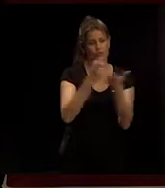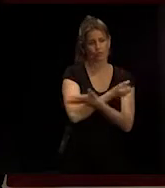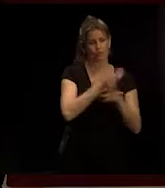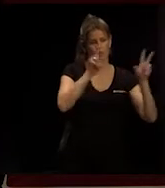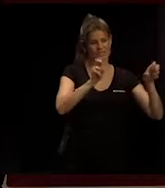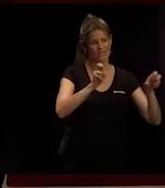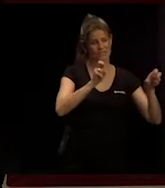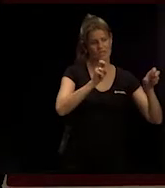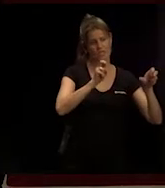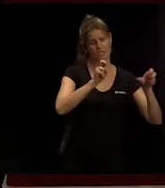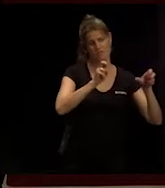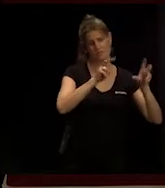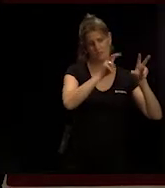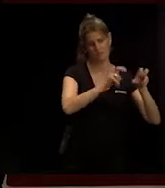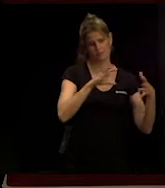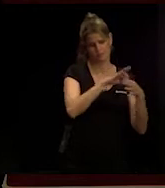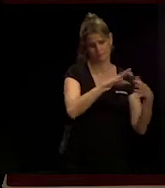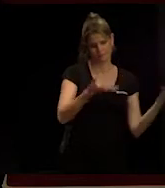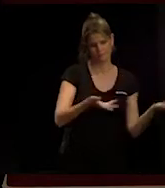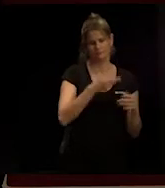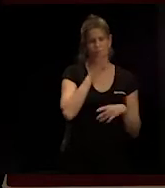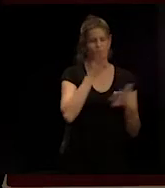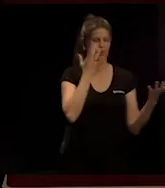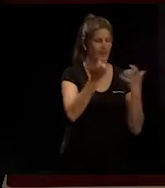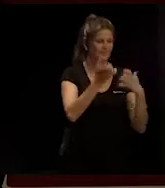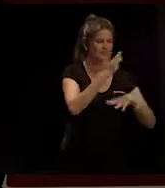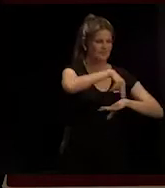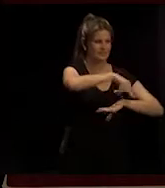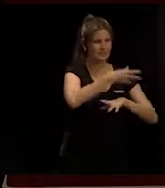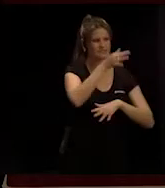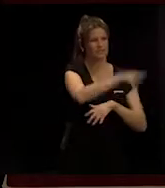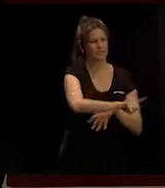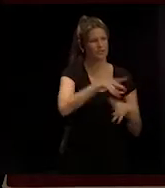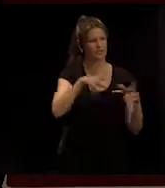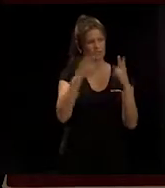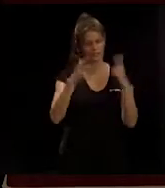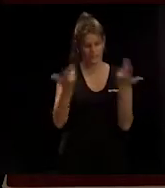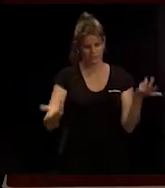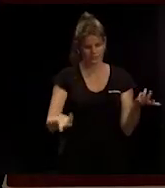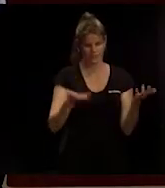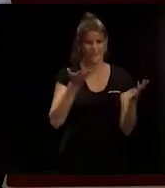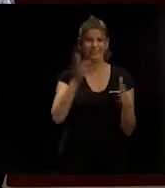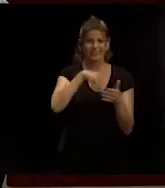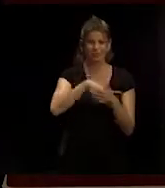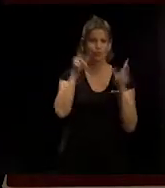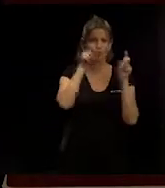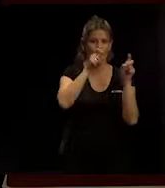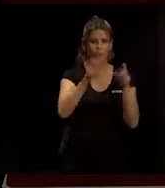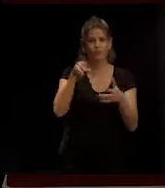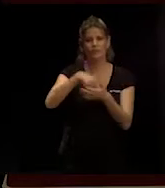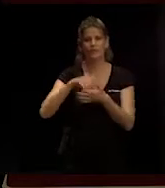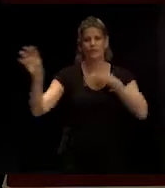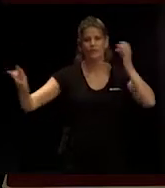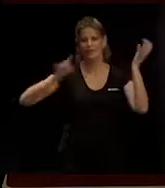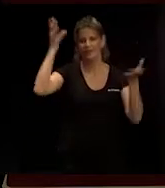este entramado de la actividad de las artes escénicas y la sociedad, dentro de la educación y dentro de la creación. Os